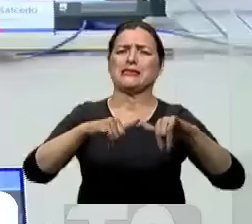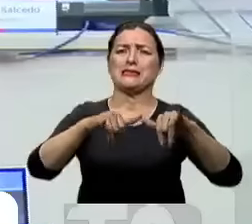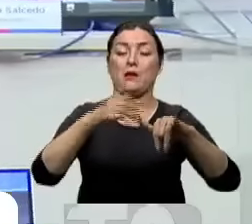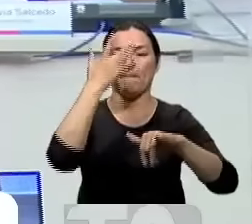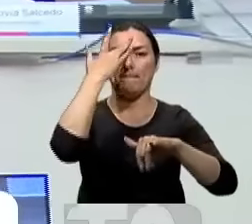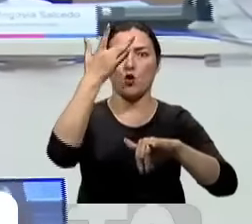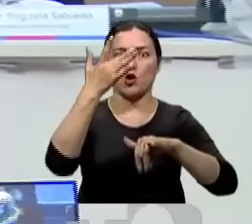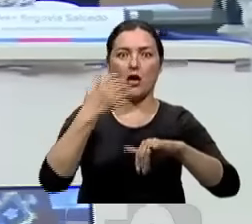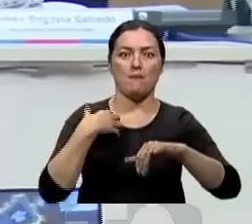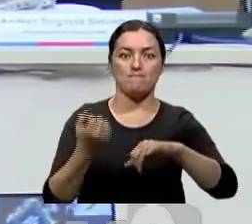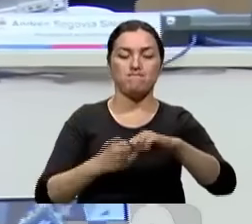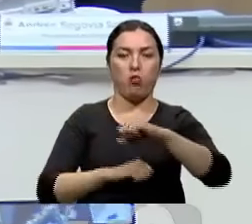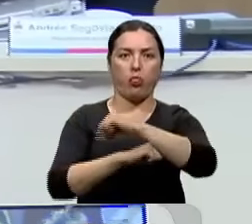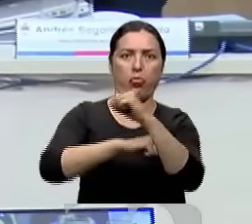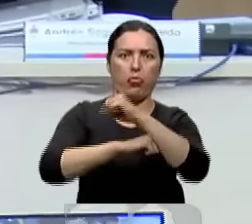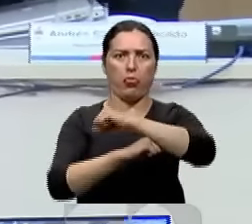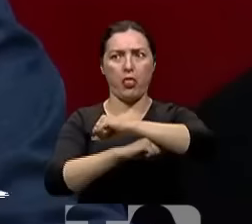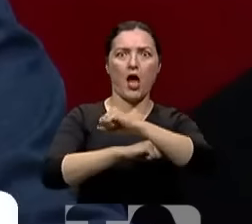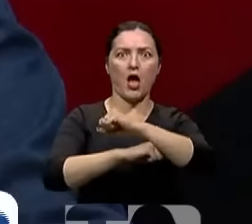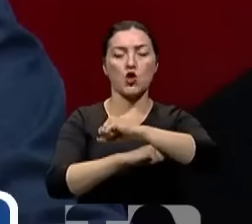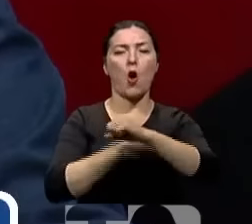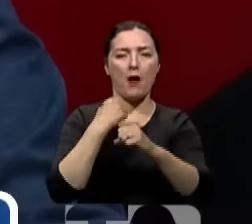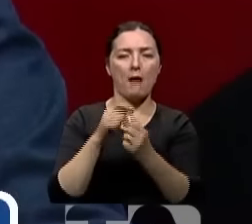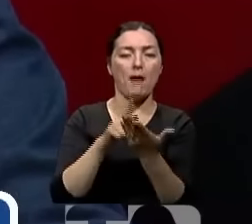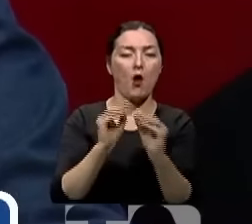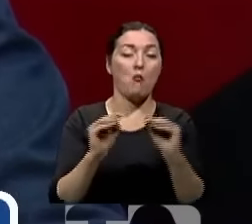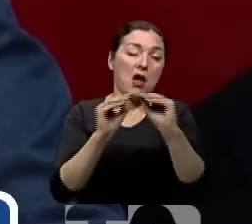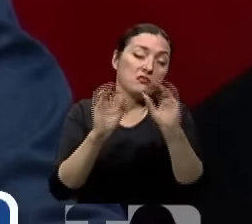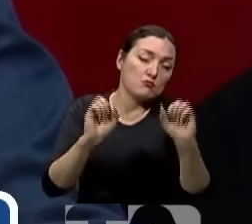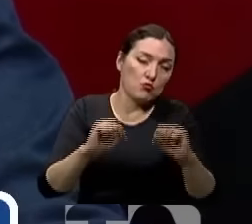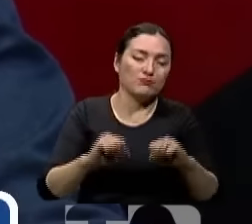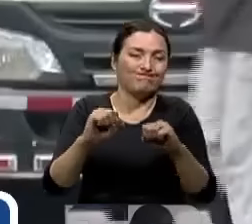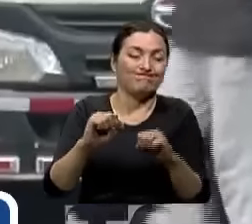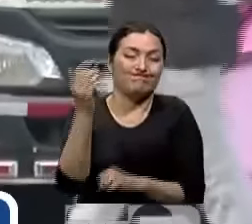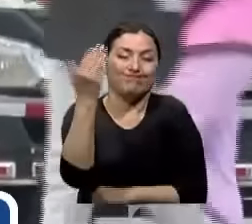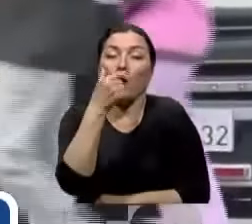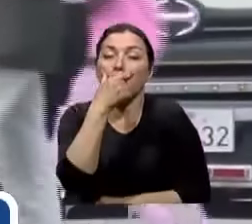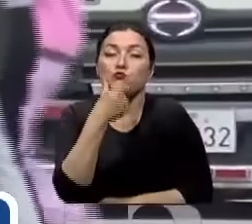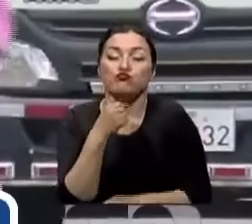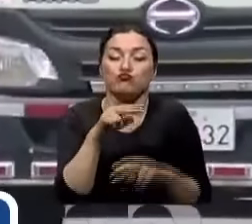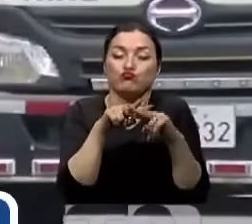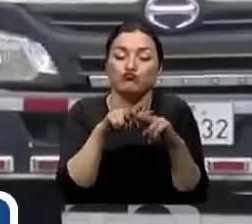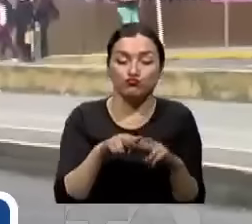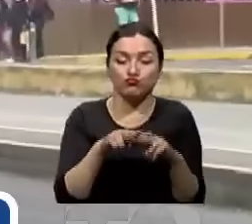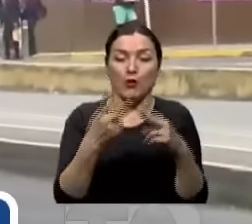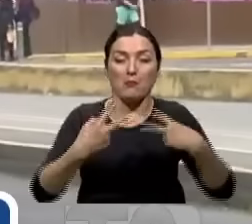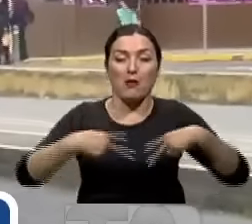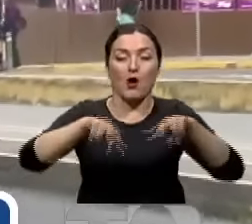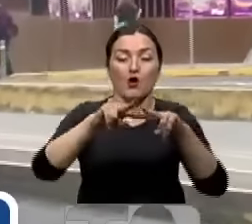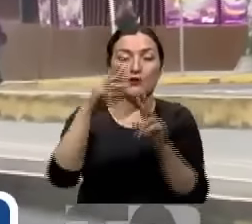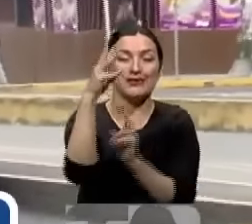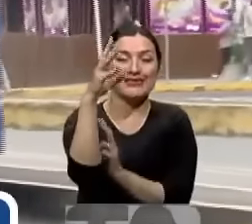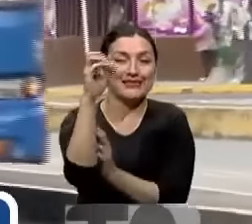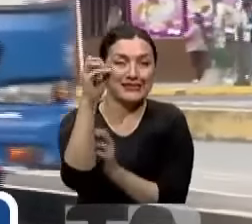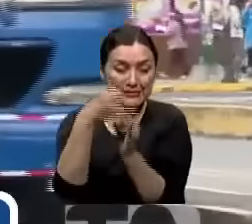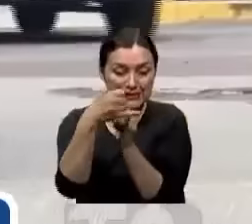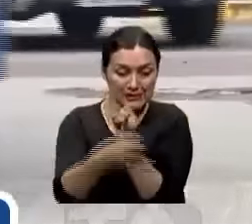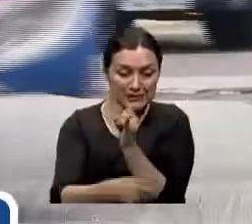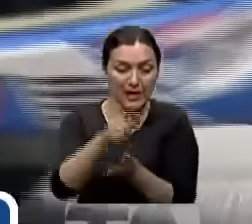plazo. El alcalde de la capital, Pavel Muñoz, mencionó incluso que se deberá revisar si la tarifa integrada de 60 centavos que se aprobó